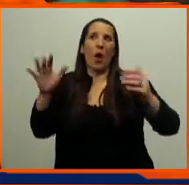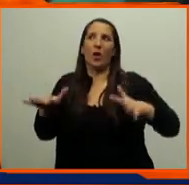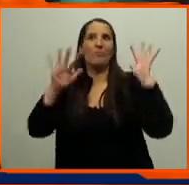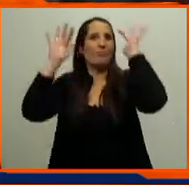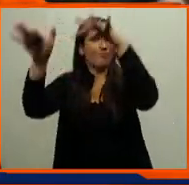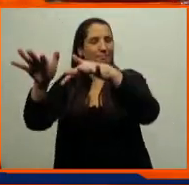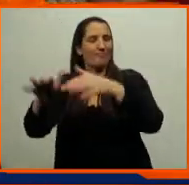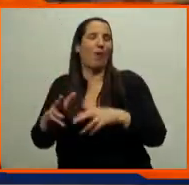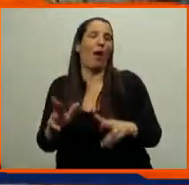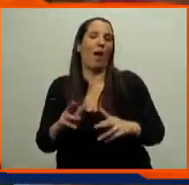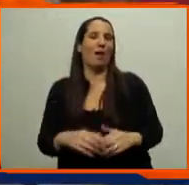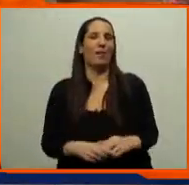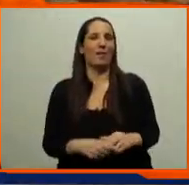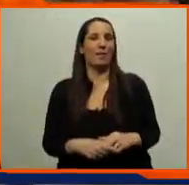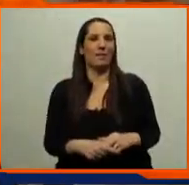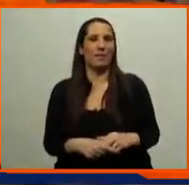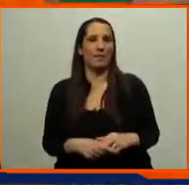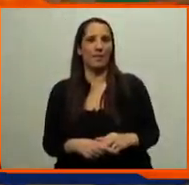vamos con todo con eso.